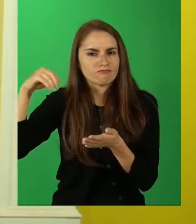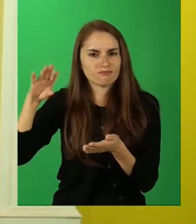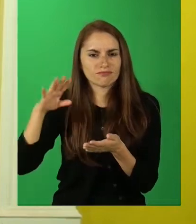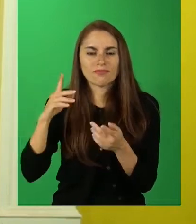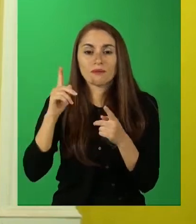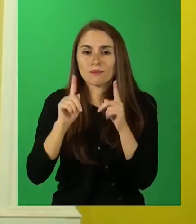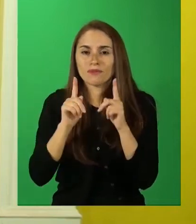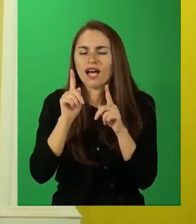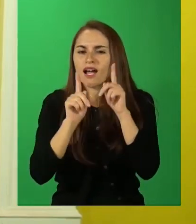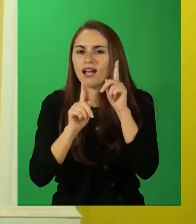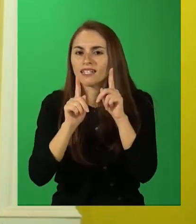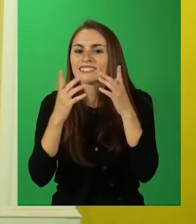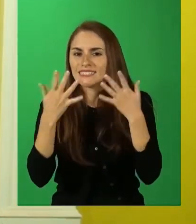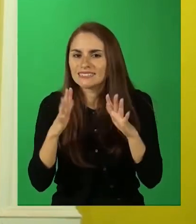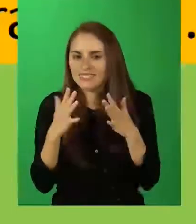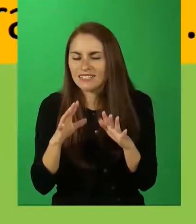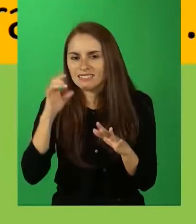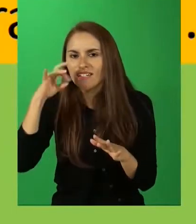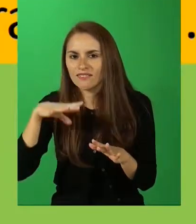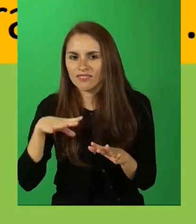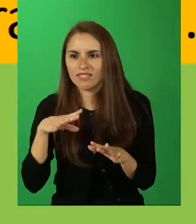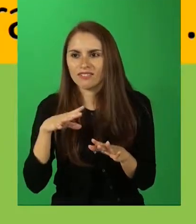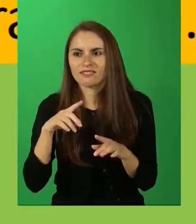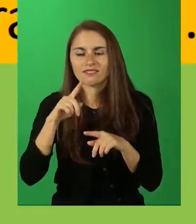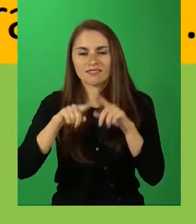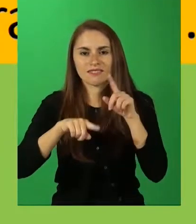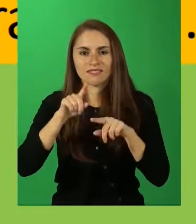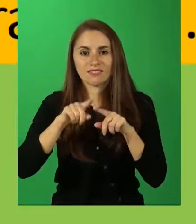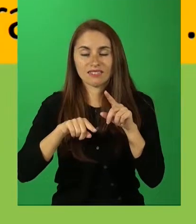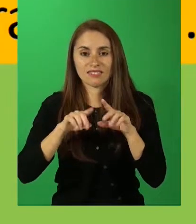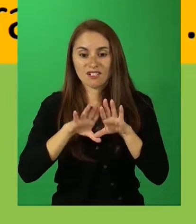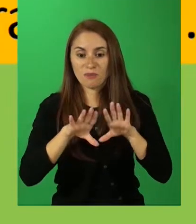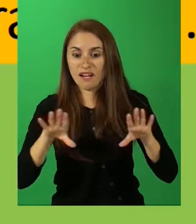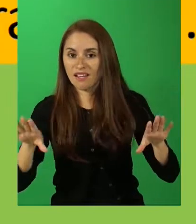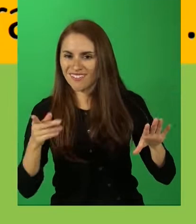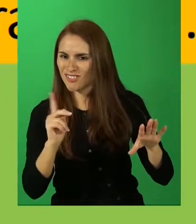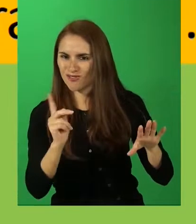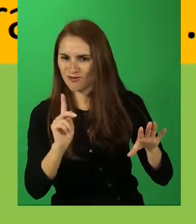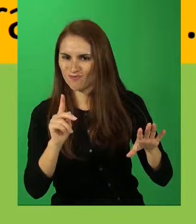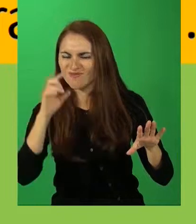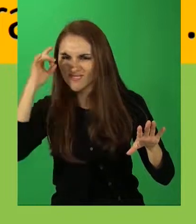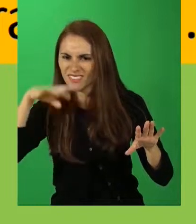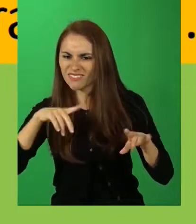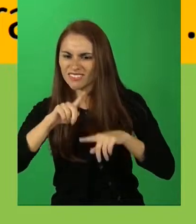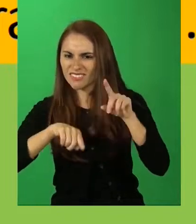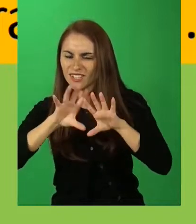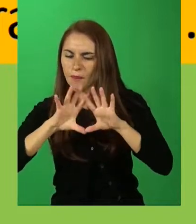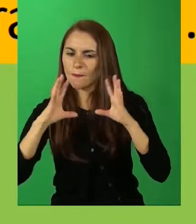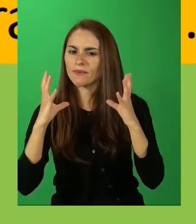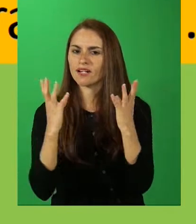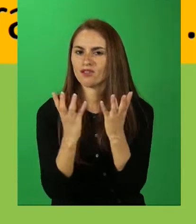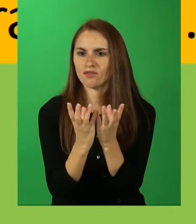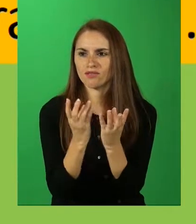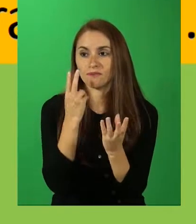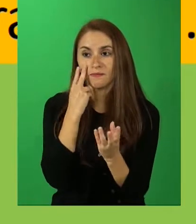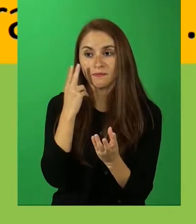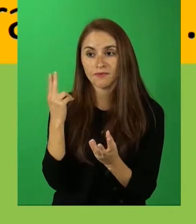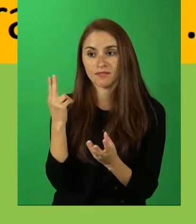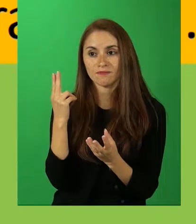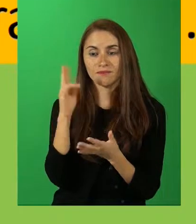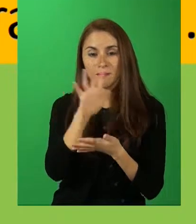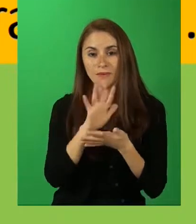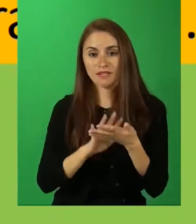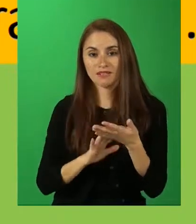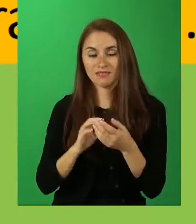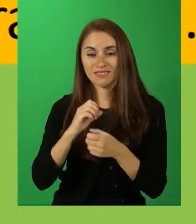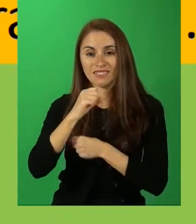esta época ya se sabía hace mucho que la Tierra no era plana. ¿Ya? Este es un mapa del